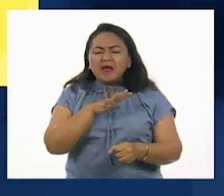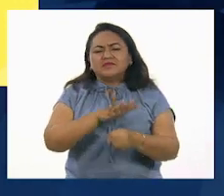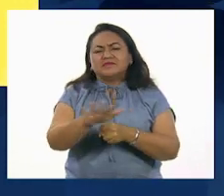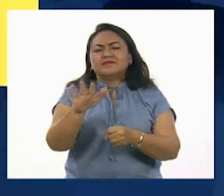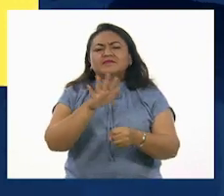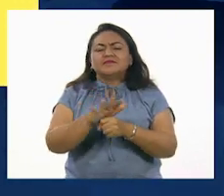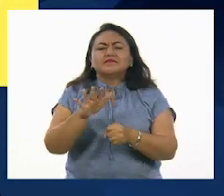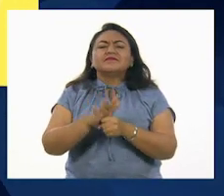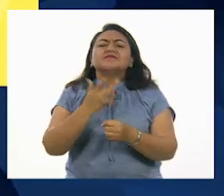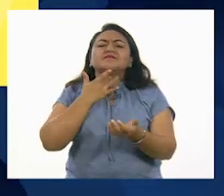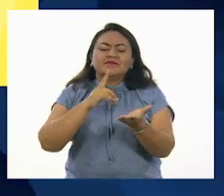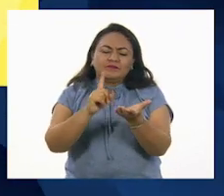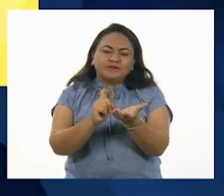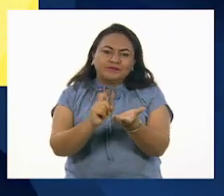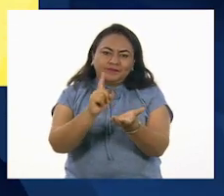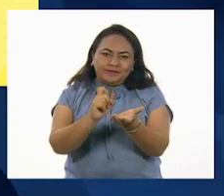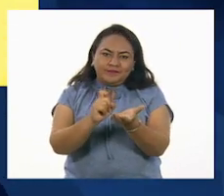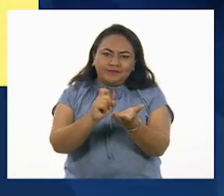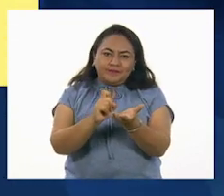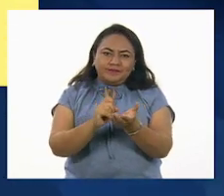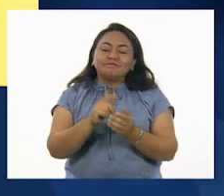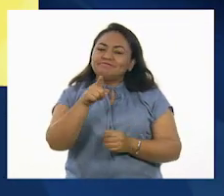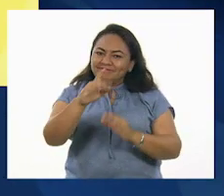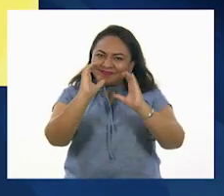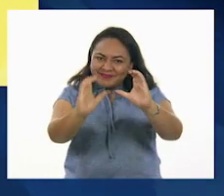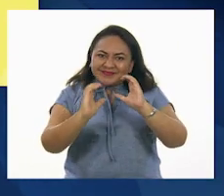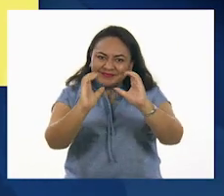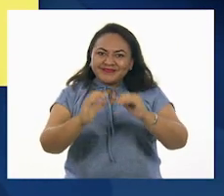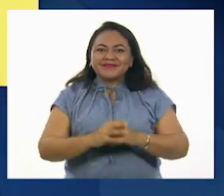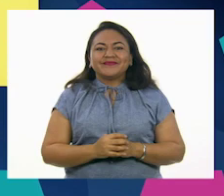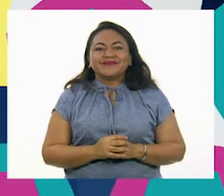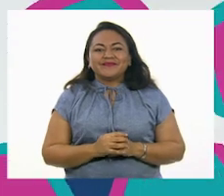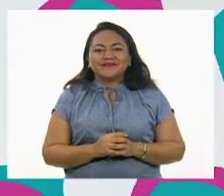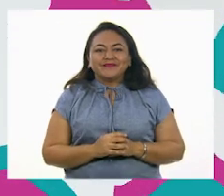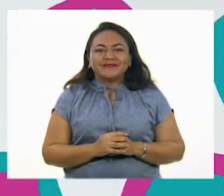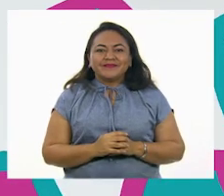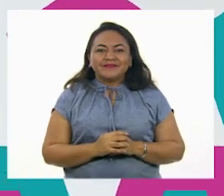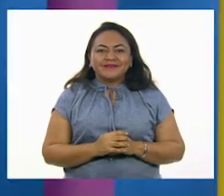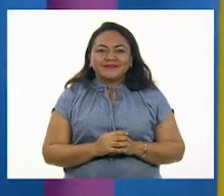usa desinfectantes a base de alcohol. ¡Cuídate!